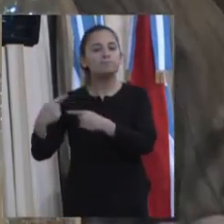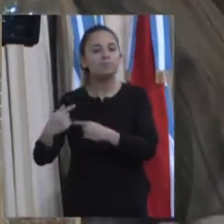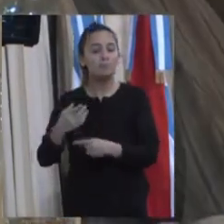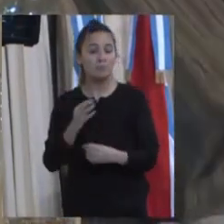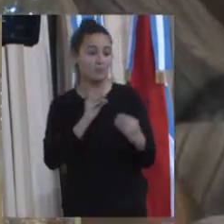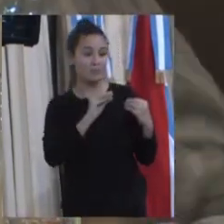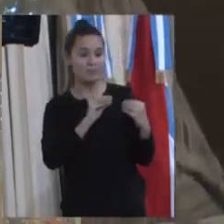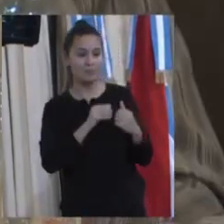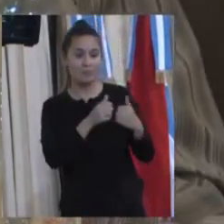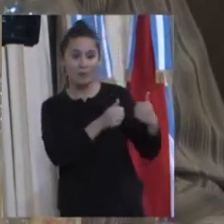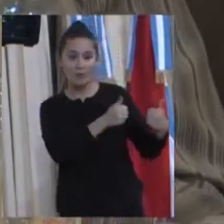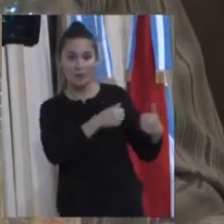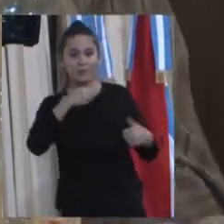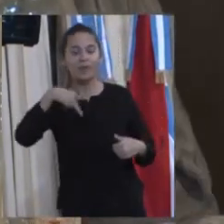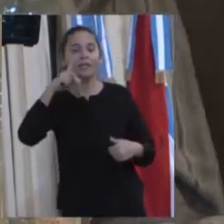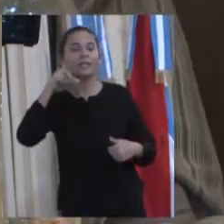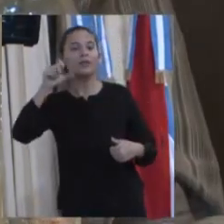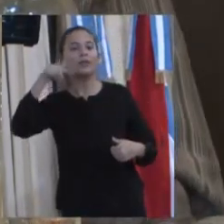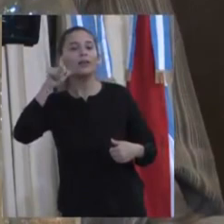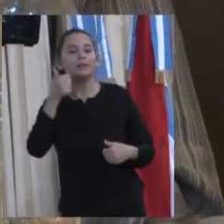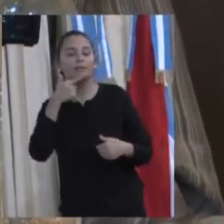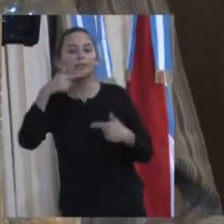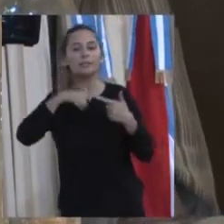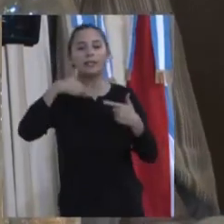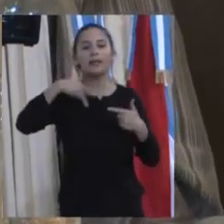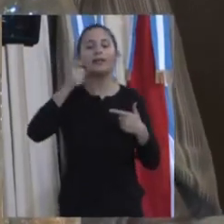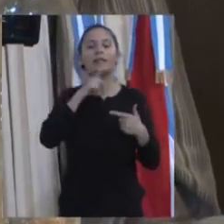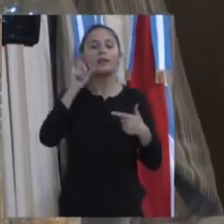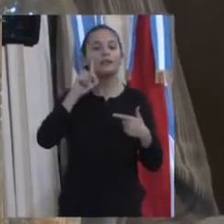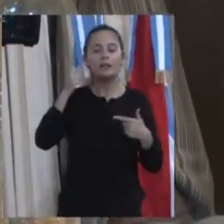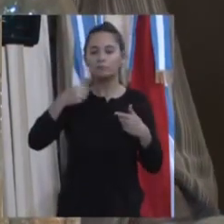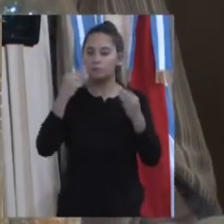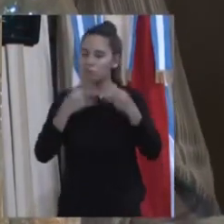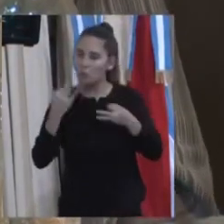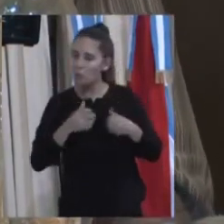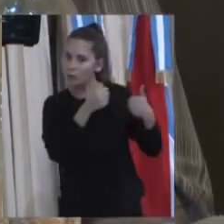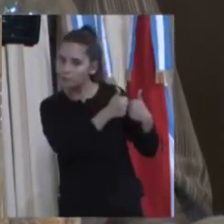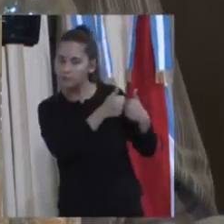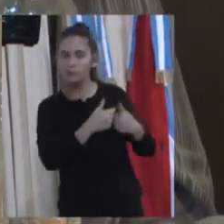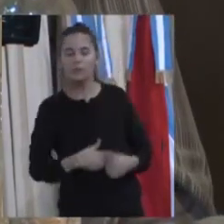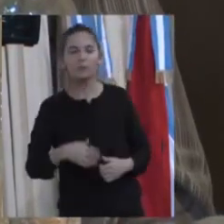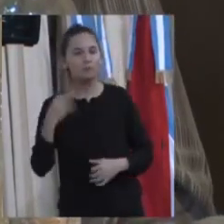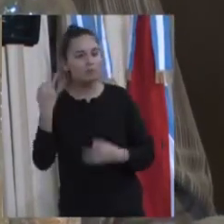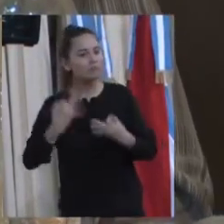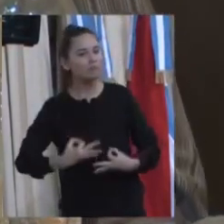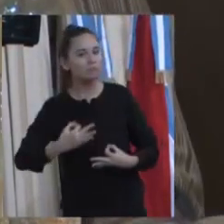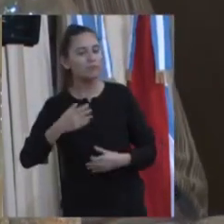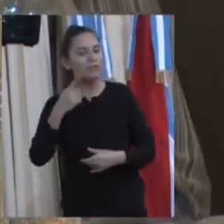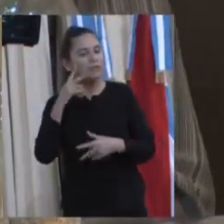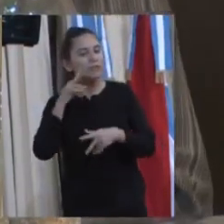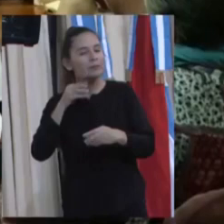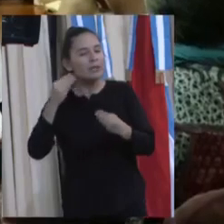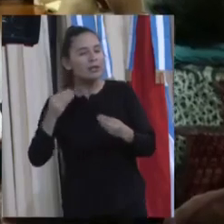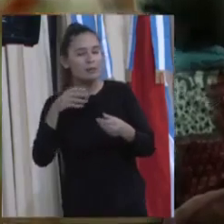señalaron Nicolás y Natalia, efectivamente la mirada que nos traen